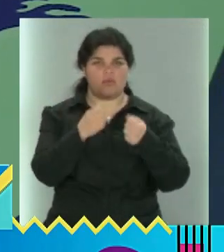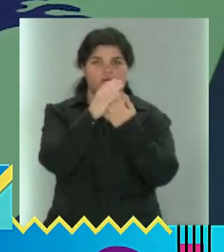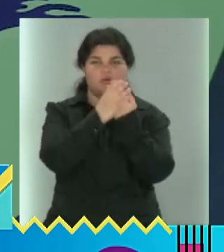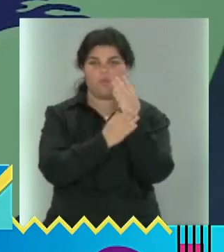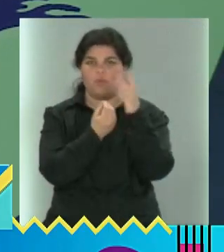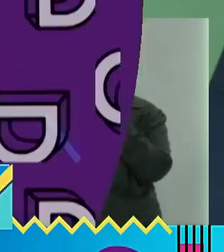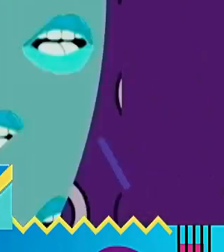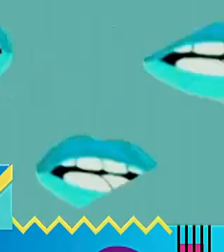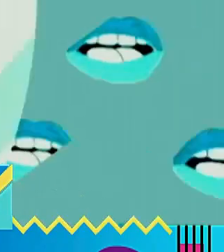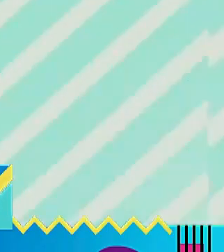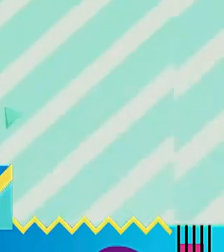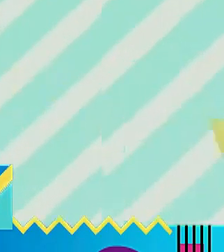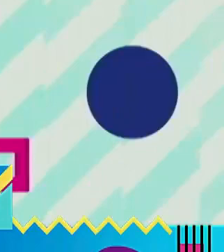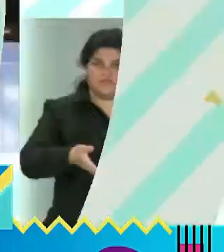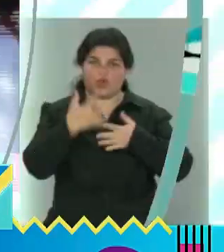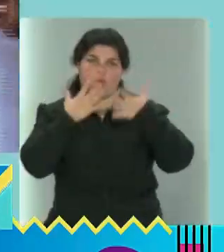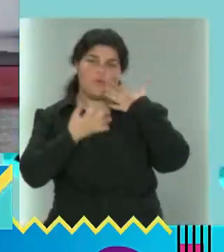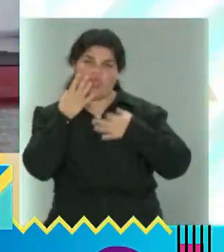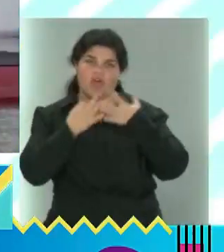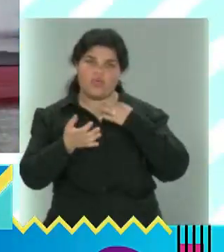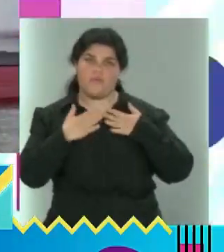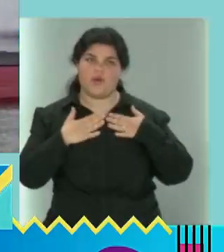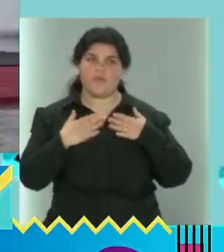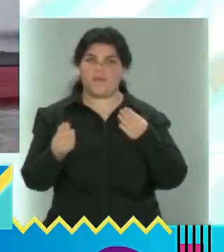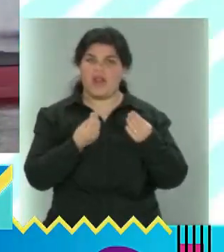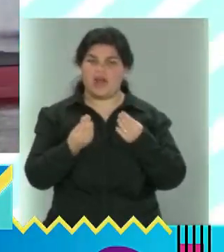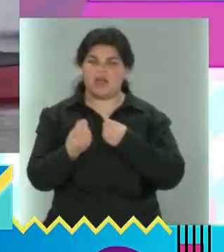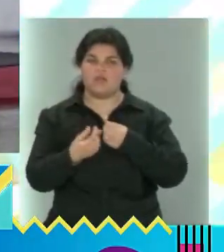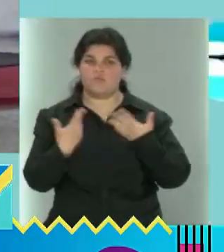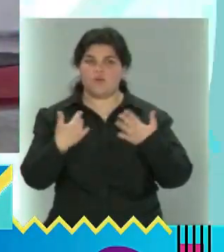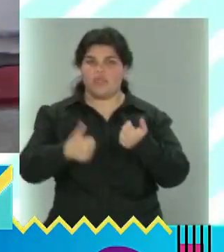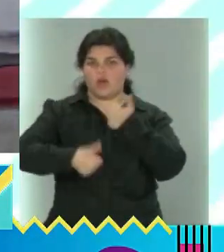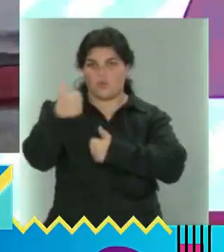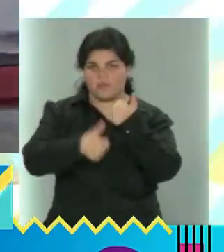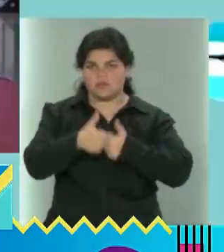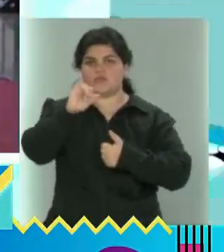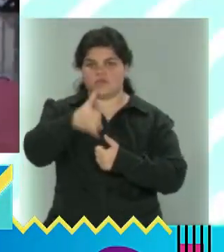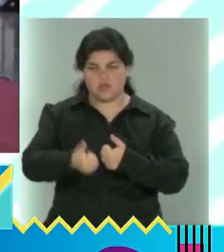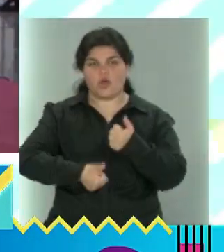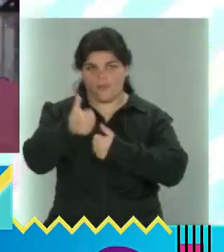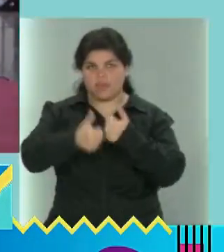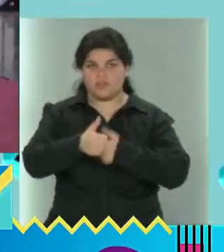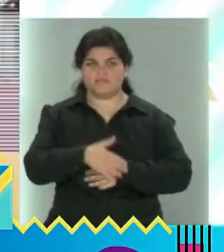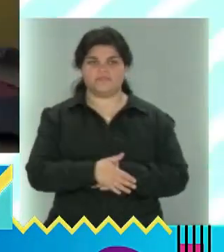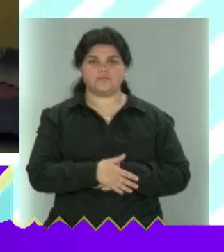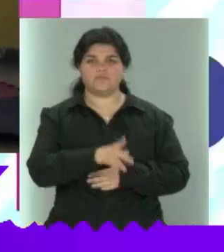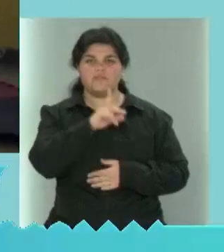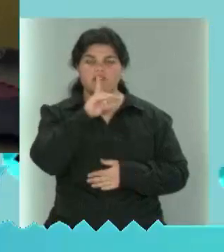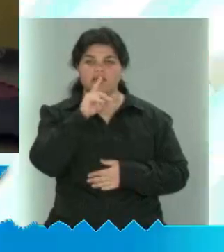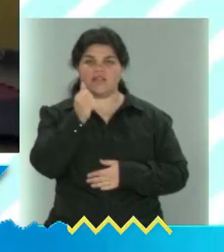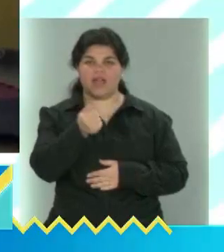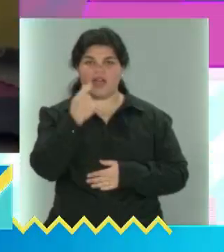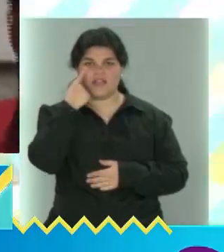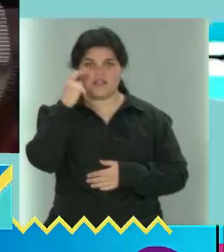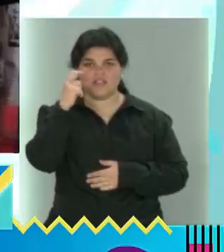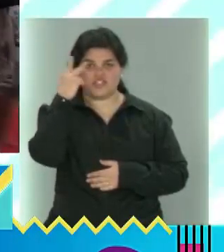con canilleras, que es con todas protecciones para poder competir en esto. Hay torneos de eso. El Tai Chi no tiene torneos, no